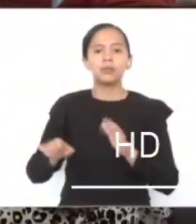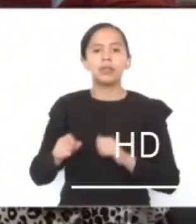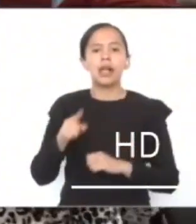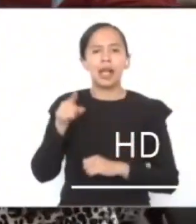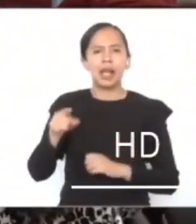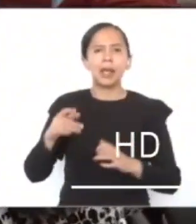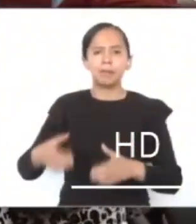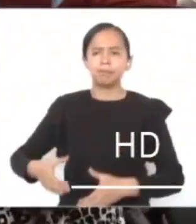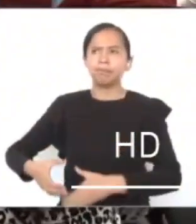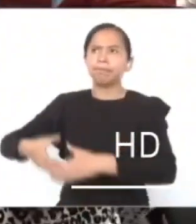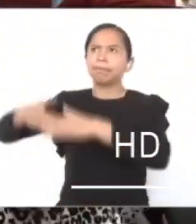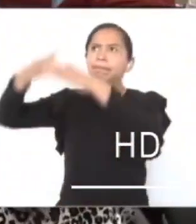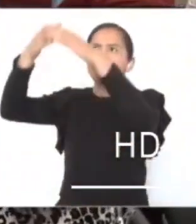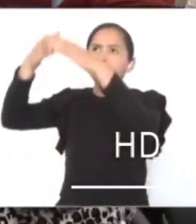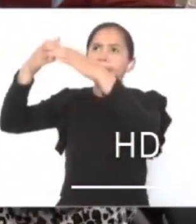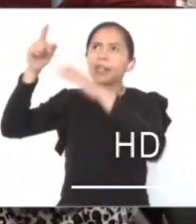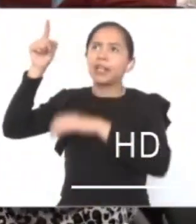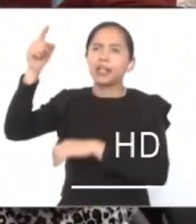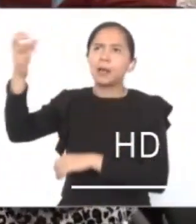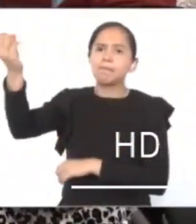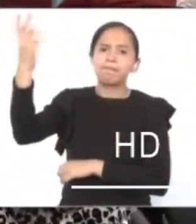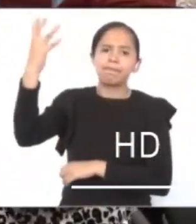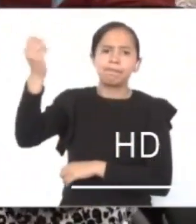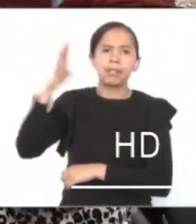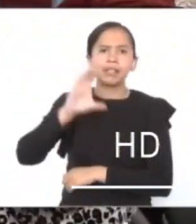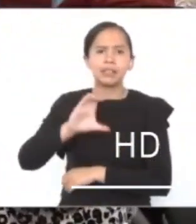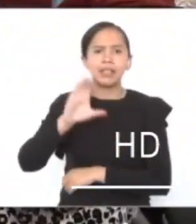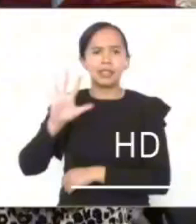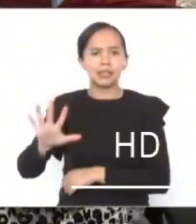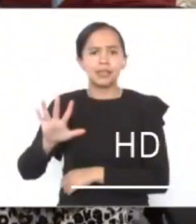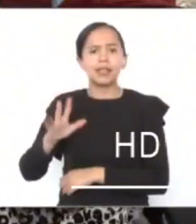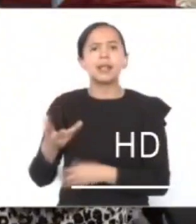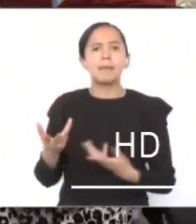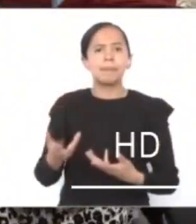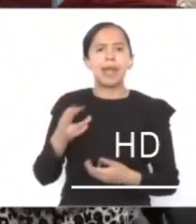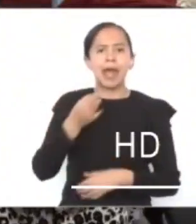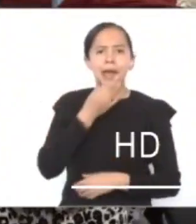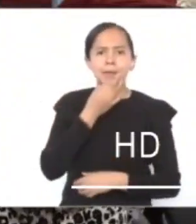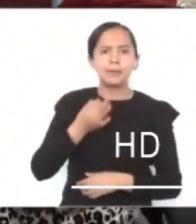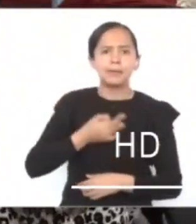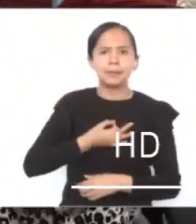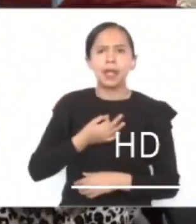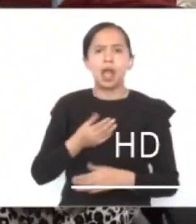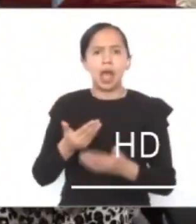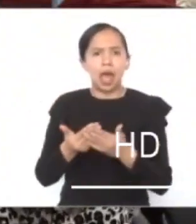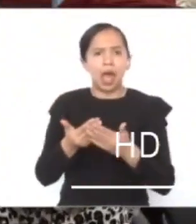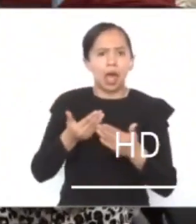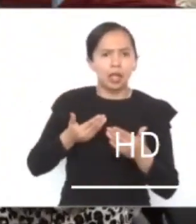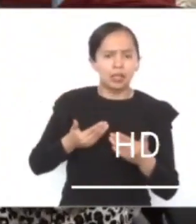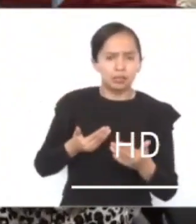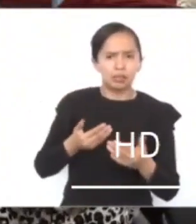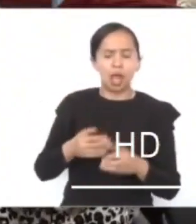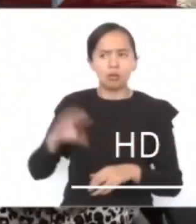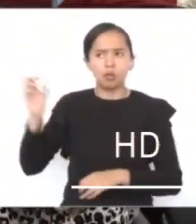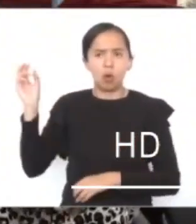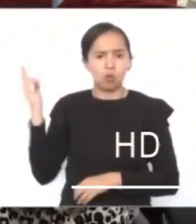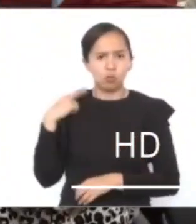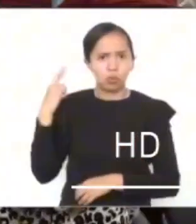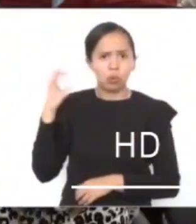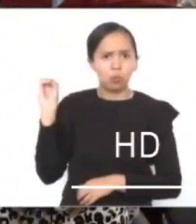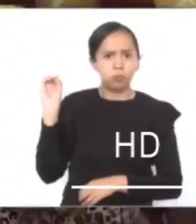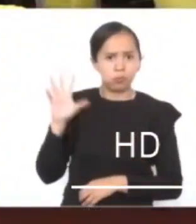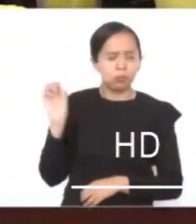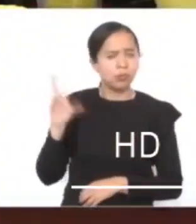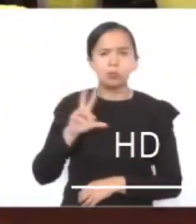través de los postes de alerta sísmica del C5 de la Ciudad de México, no hay reportes de que haya sonado con antelación. Lo que sí te